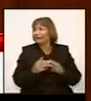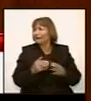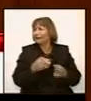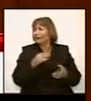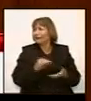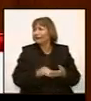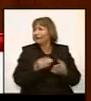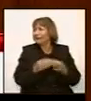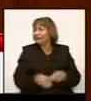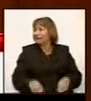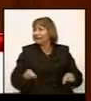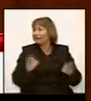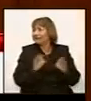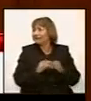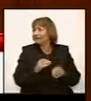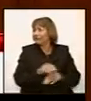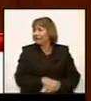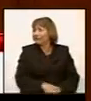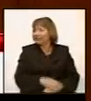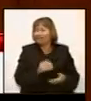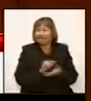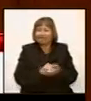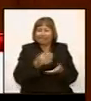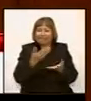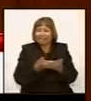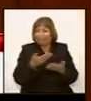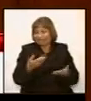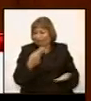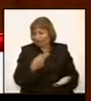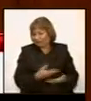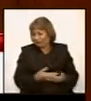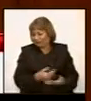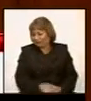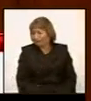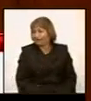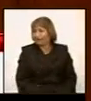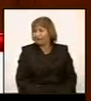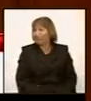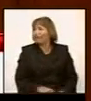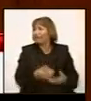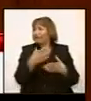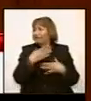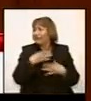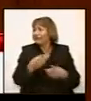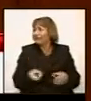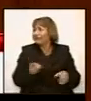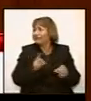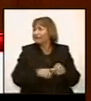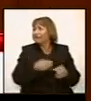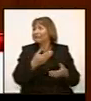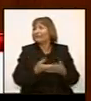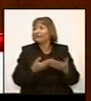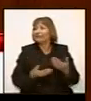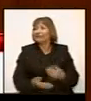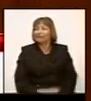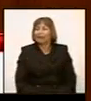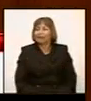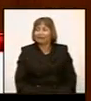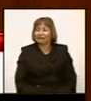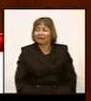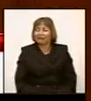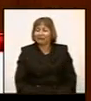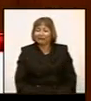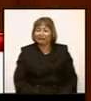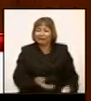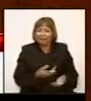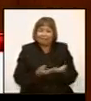muy importante, además, por dos cosas, porque va a promover la inversión privada para dinamizar